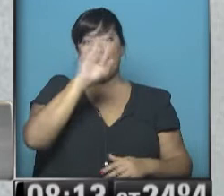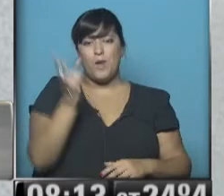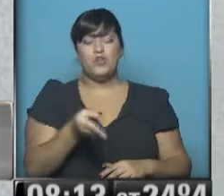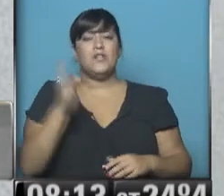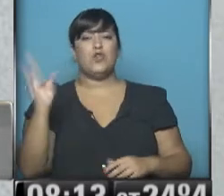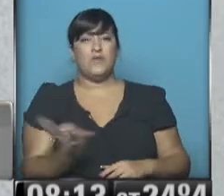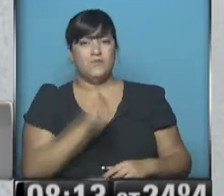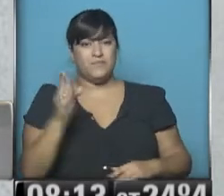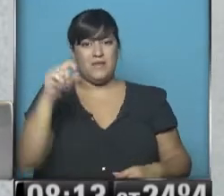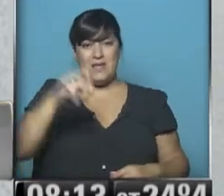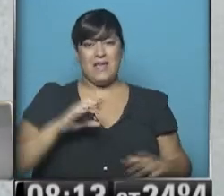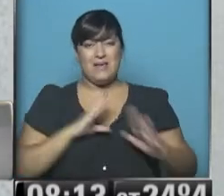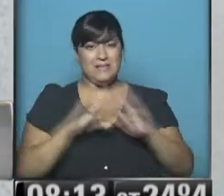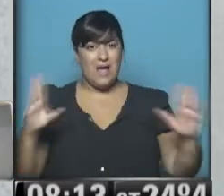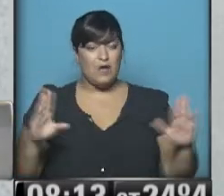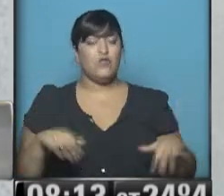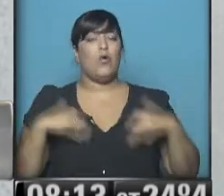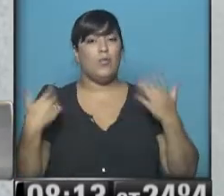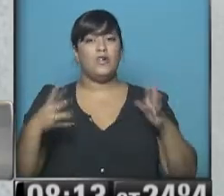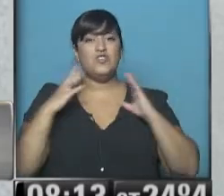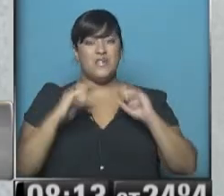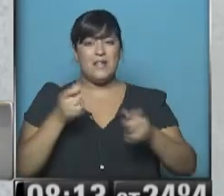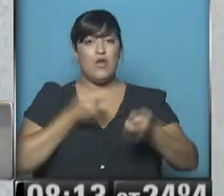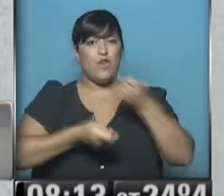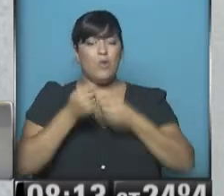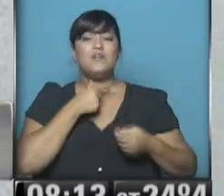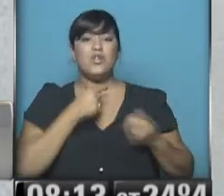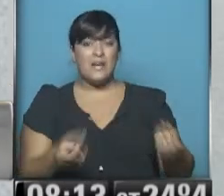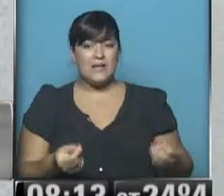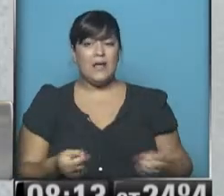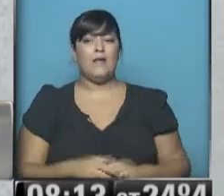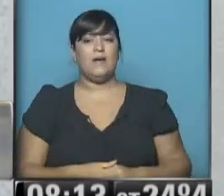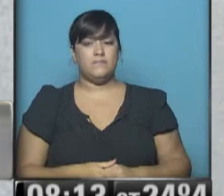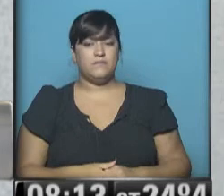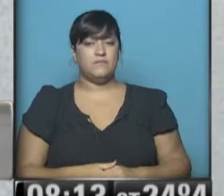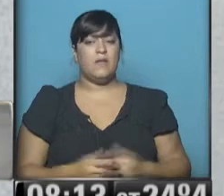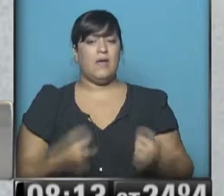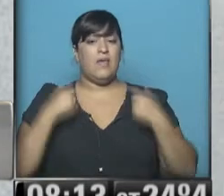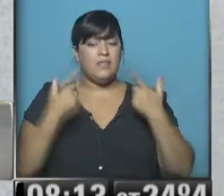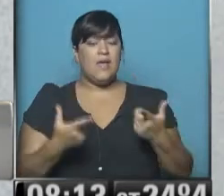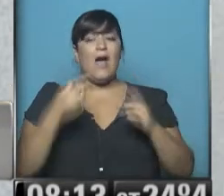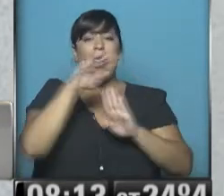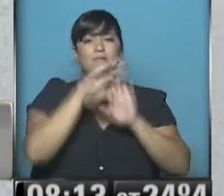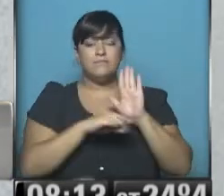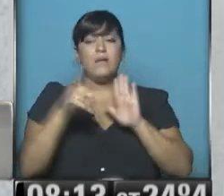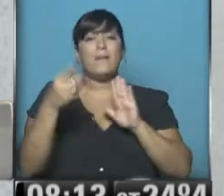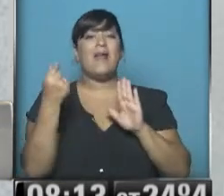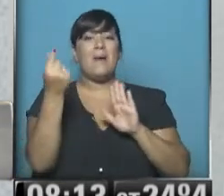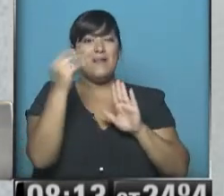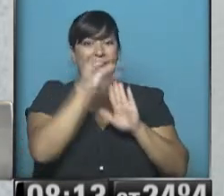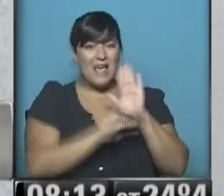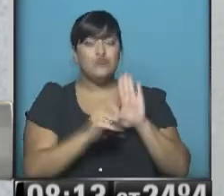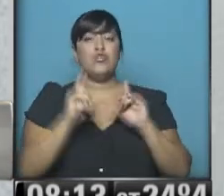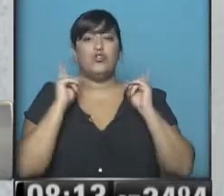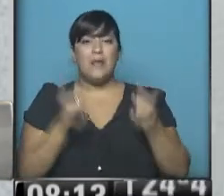de la industria en este año por lo tanto el secretario de comercio lo que pretende es claramente establecer las condiciones para que los precios permitan